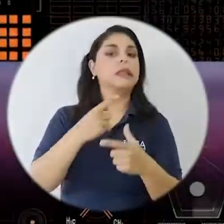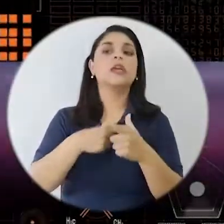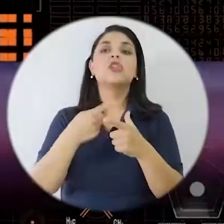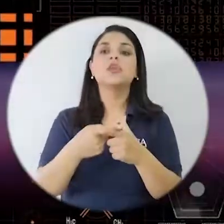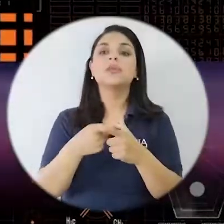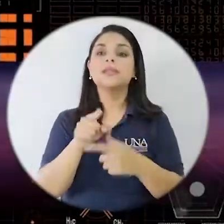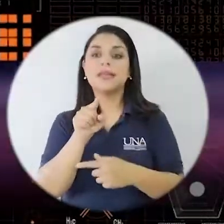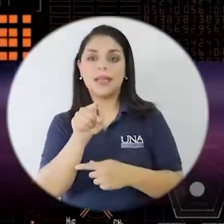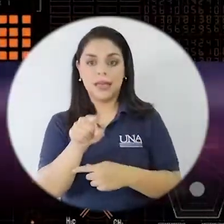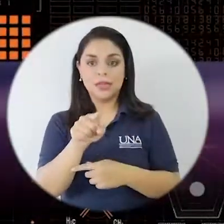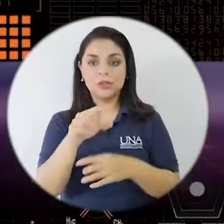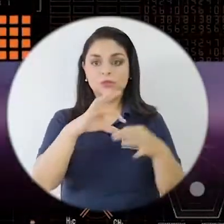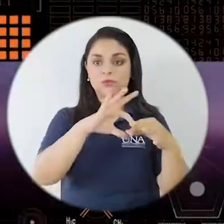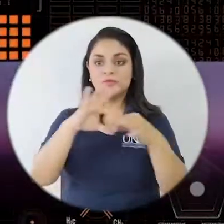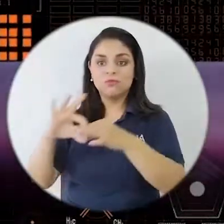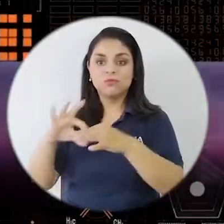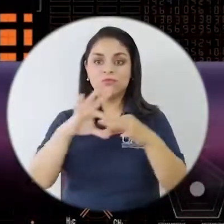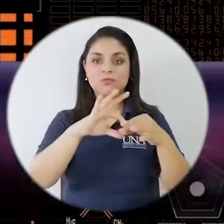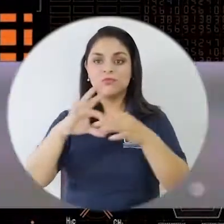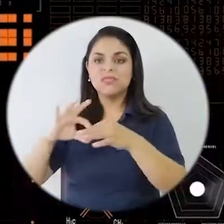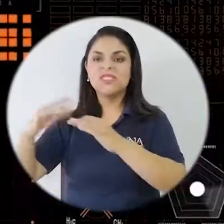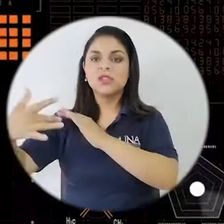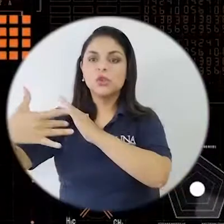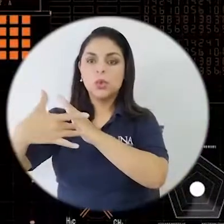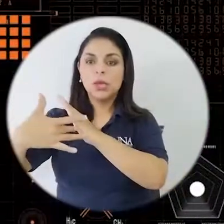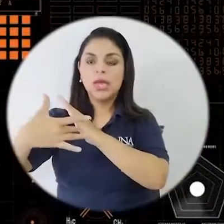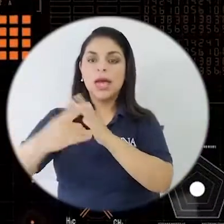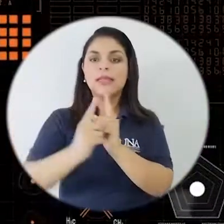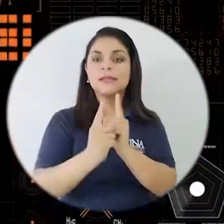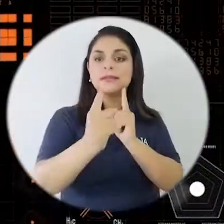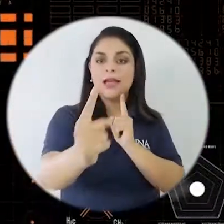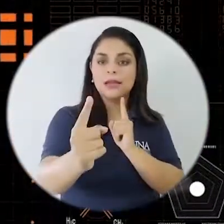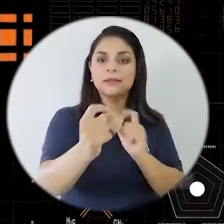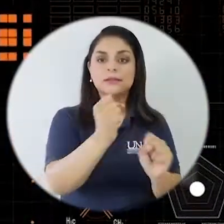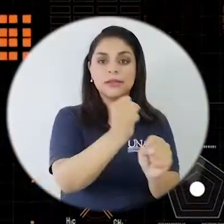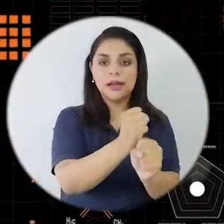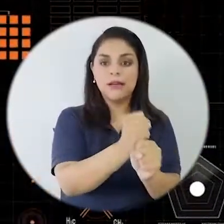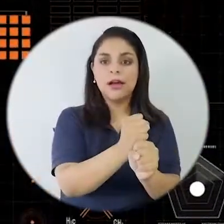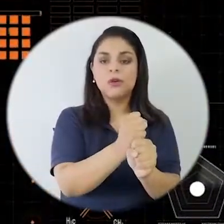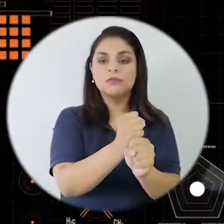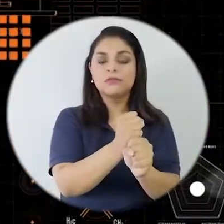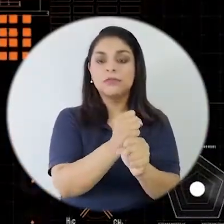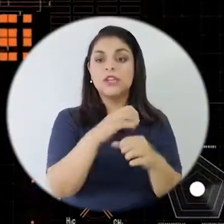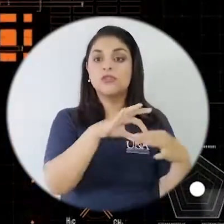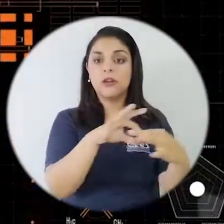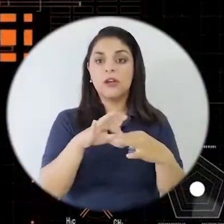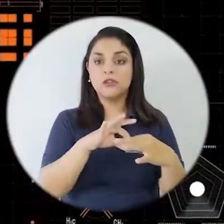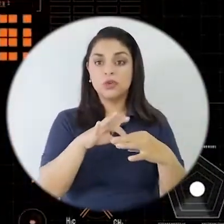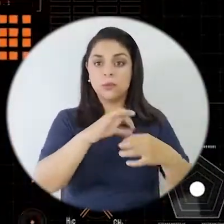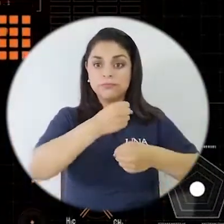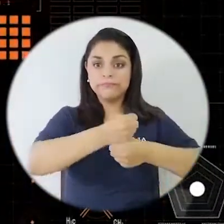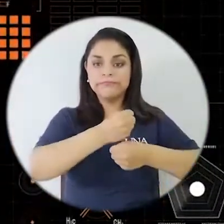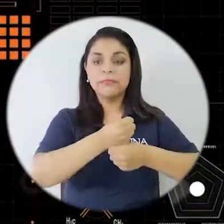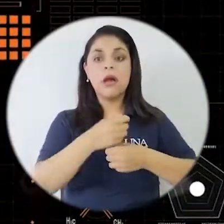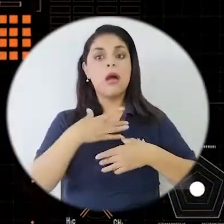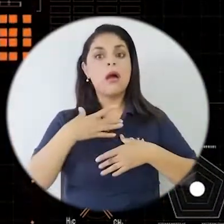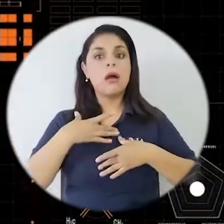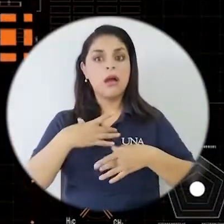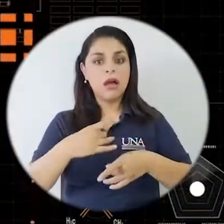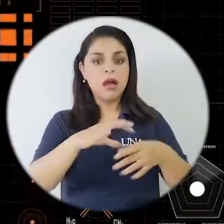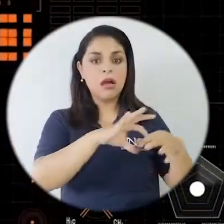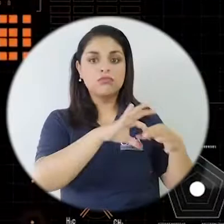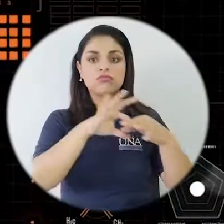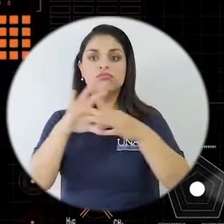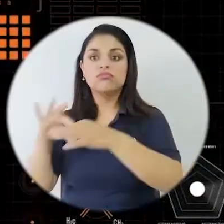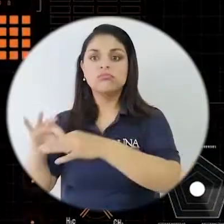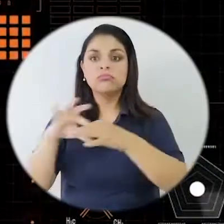entre tecnología, distancia y trabajo y relación laboral se vuelve sumamente interesante para ver porque nos ha afectado